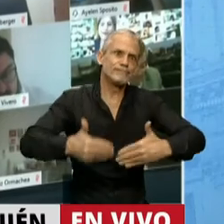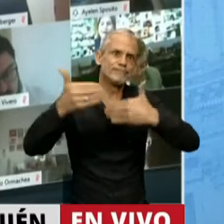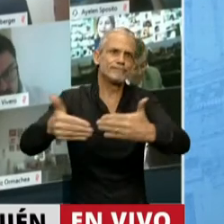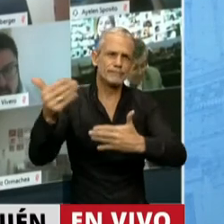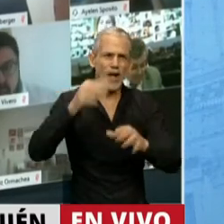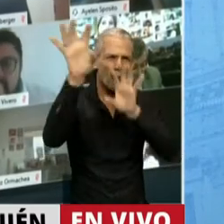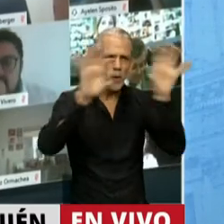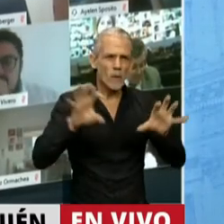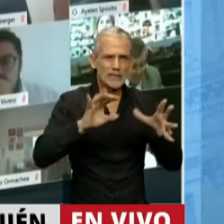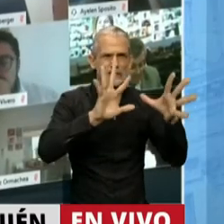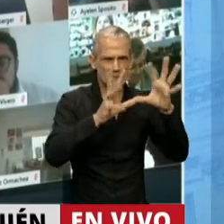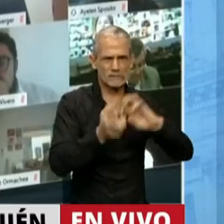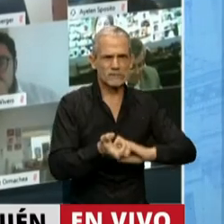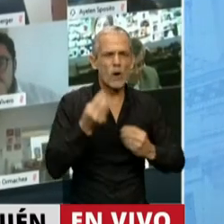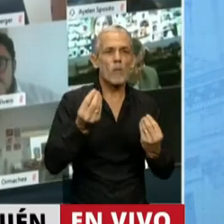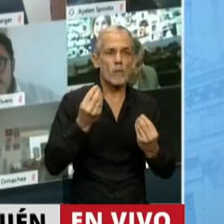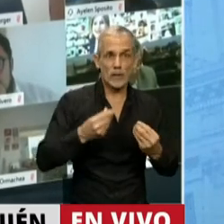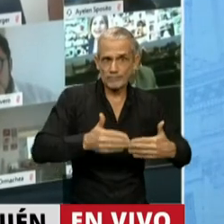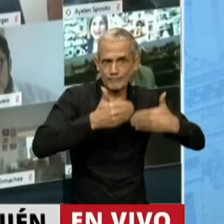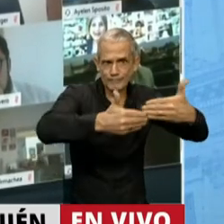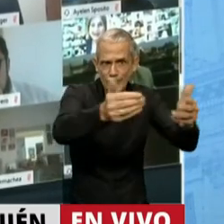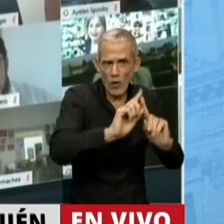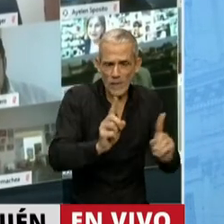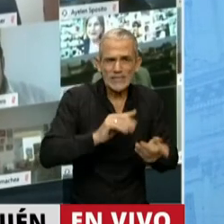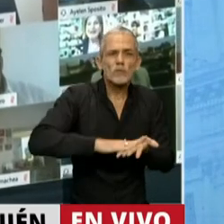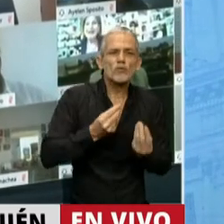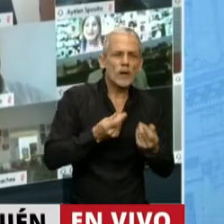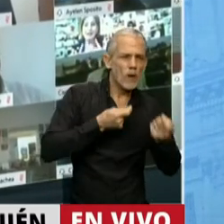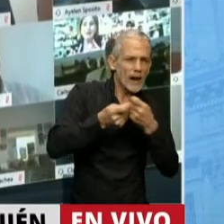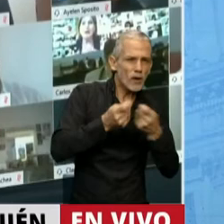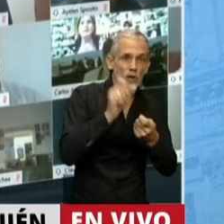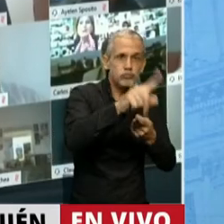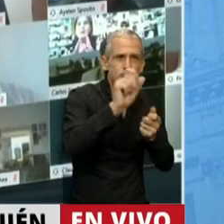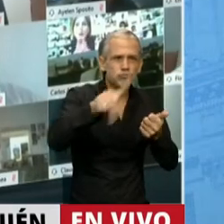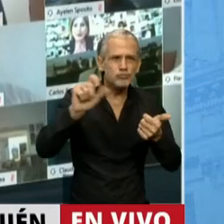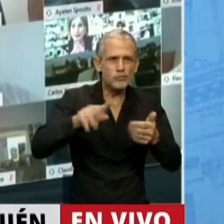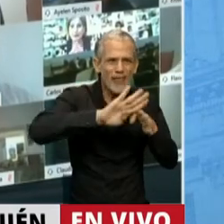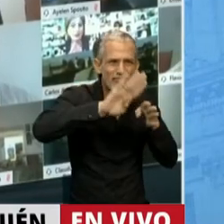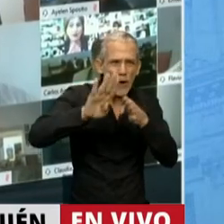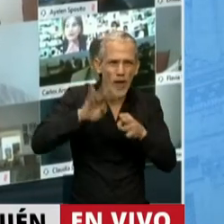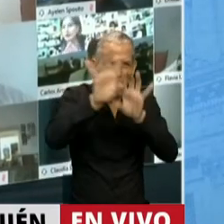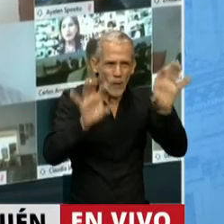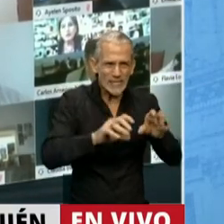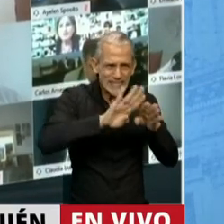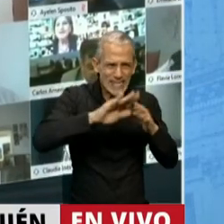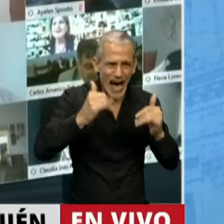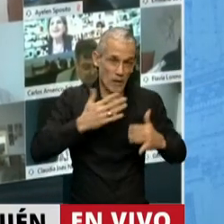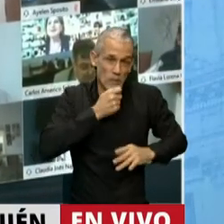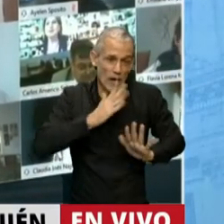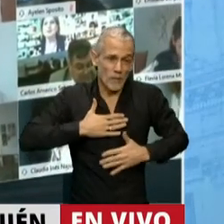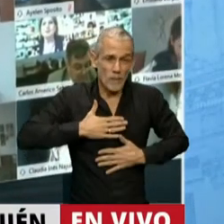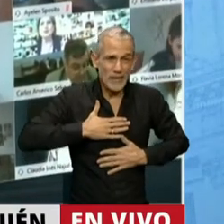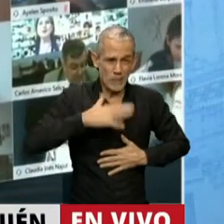a las provincias, ya que no pudieron avanzar sobre la negociación de sus propias deudas. En el caso de mi